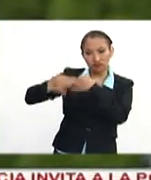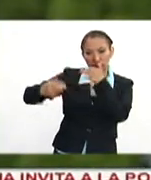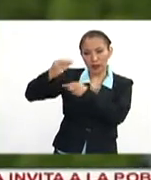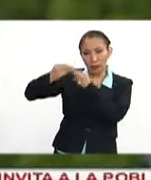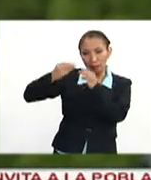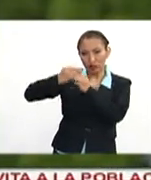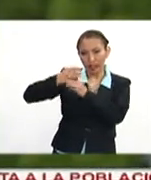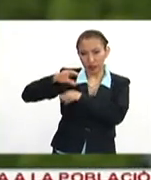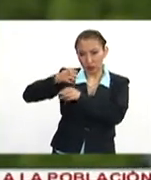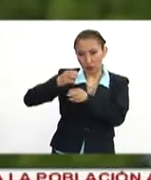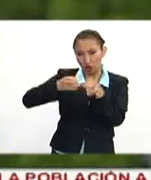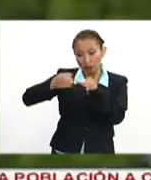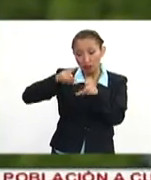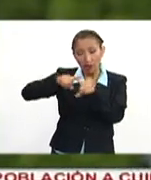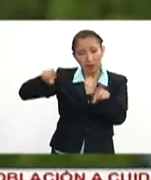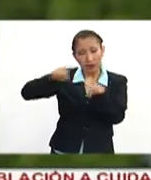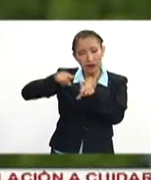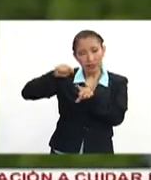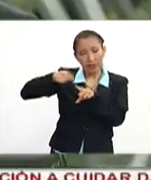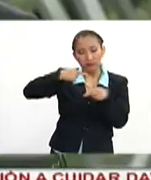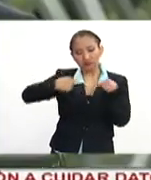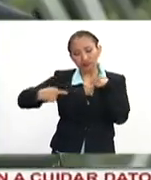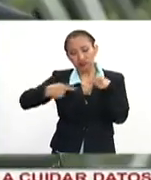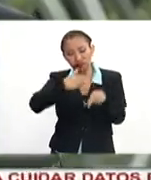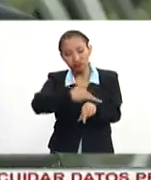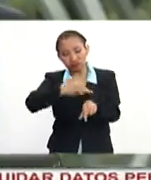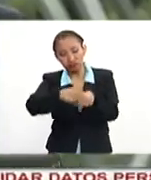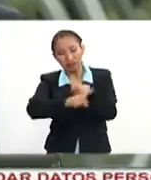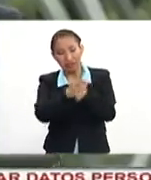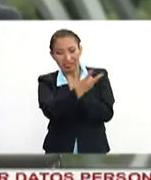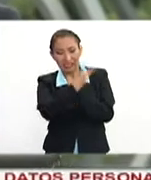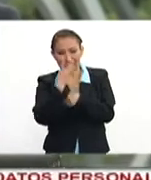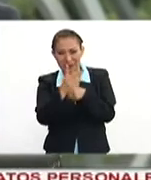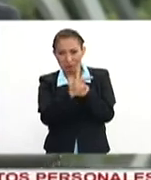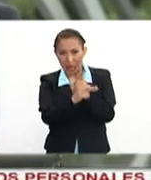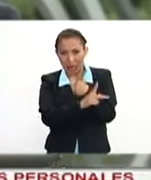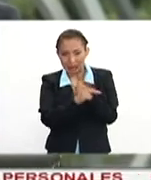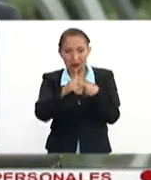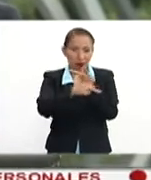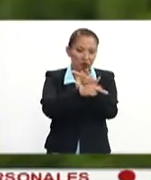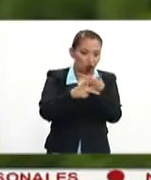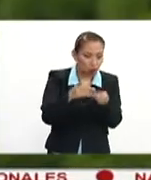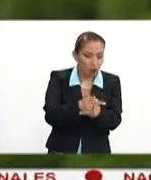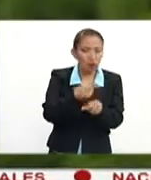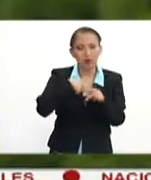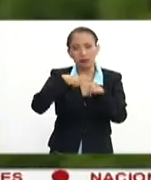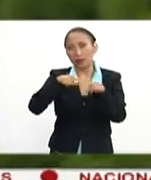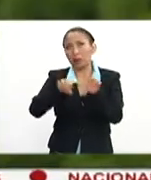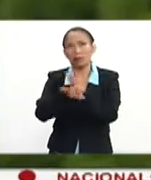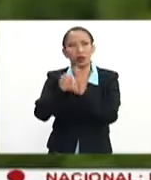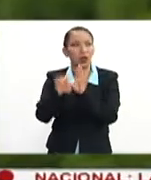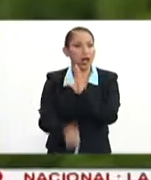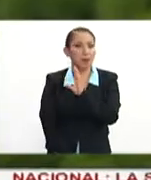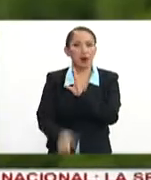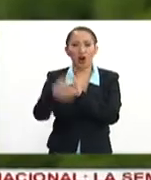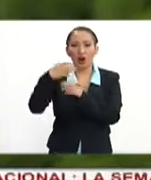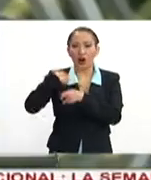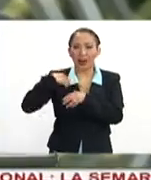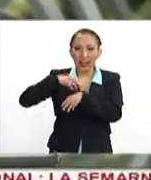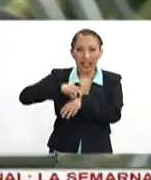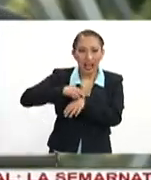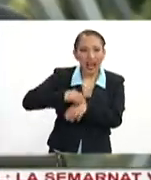Mundial de Comercio, diversas controversias entre los tres socios comerciales en productos tan diversos como la